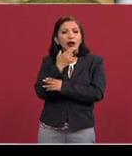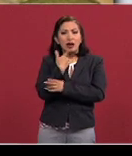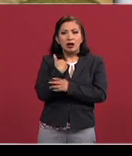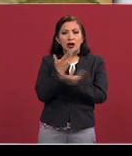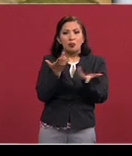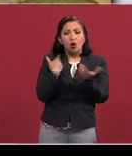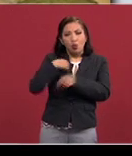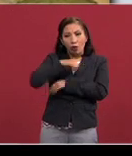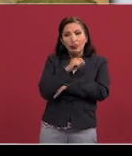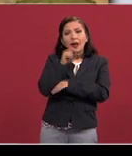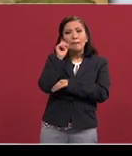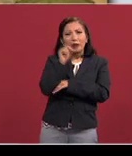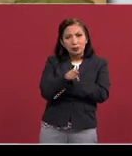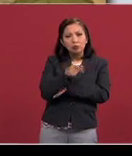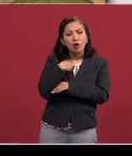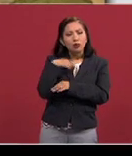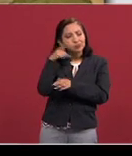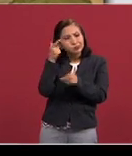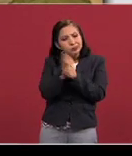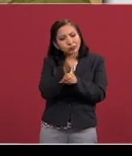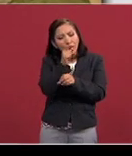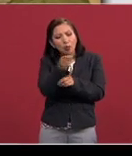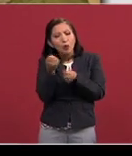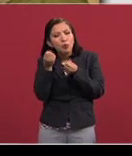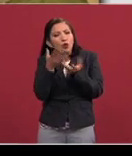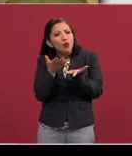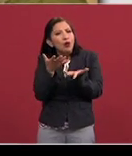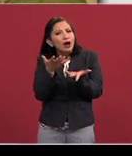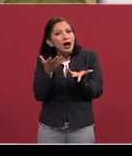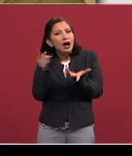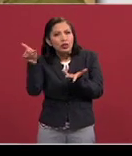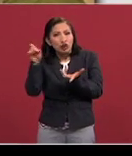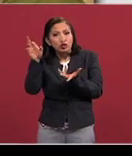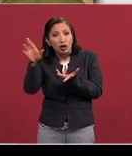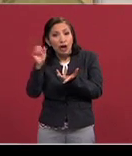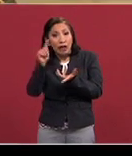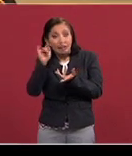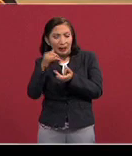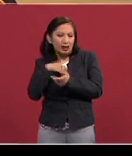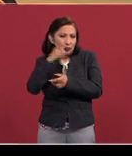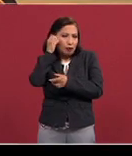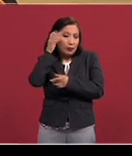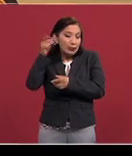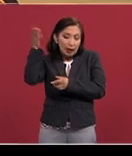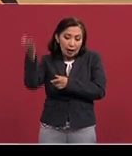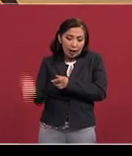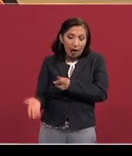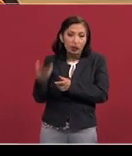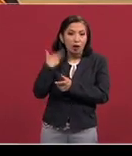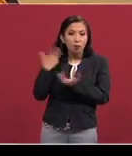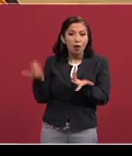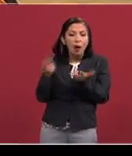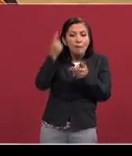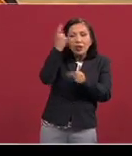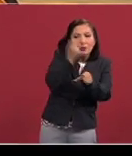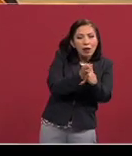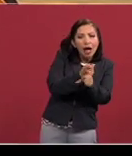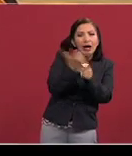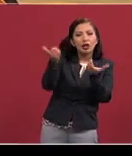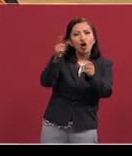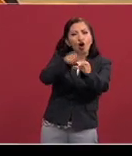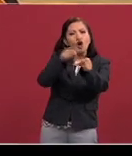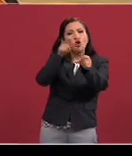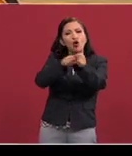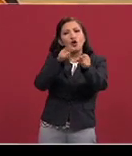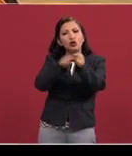nuestro acervo, precisamente nos damos cuenta de las aportaciones del doctor Atl. No olvidemos que él es el progenitor de este